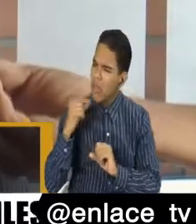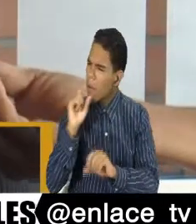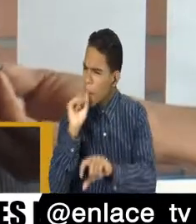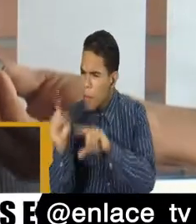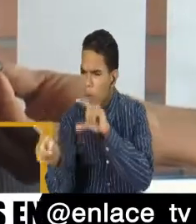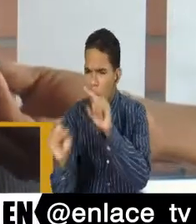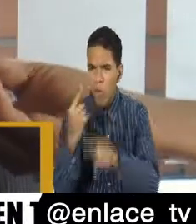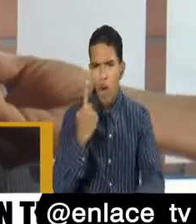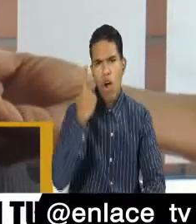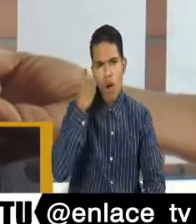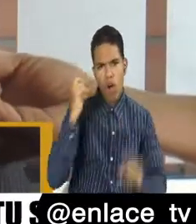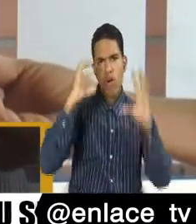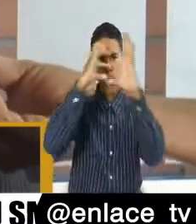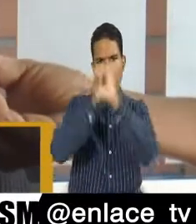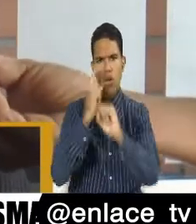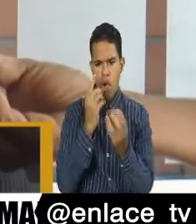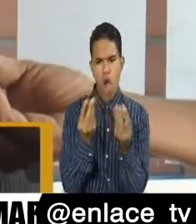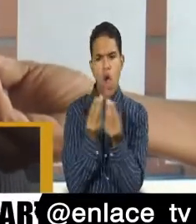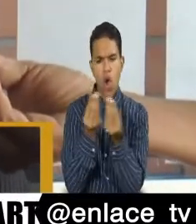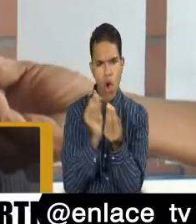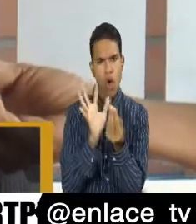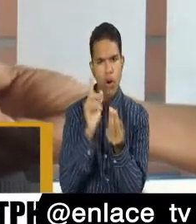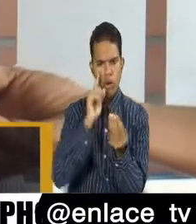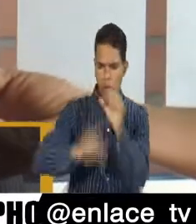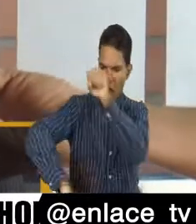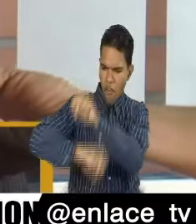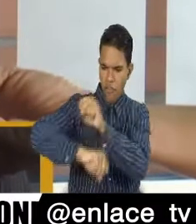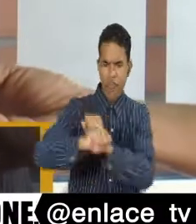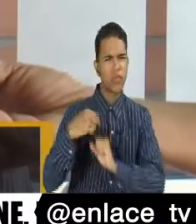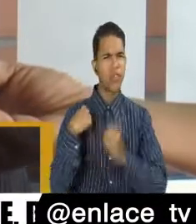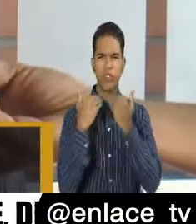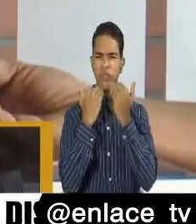compañeros, llegó un señor, no sé si fue el papá, lo llamó,